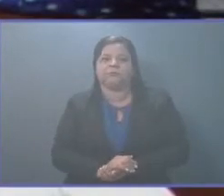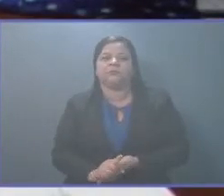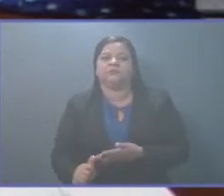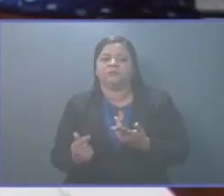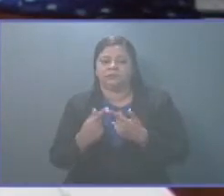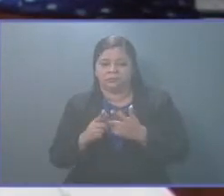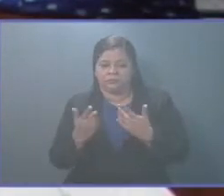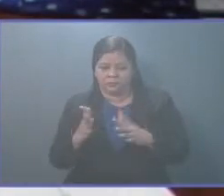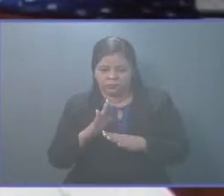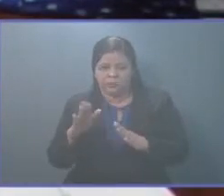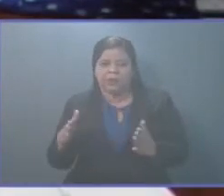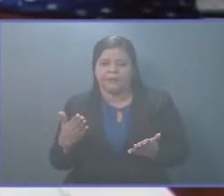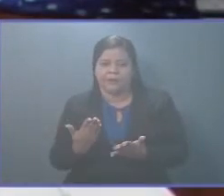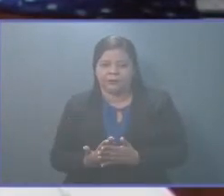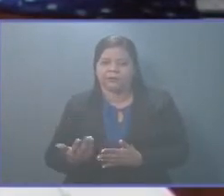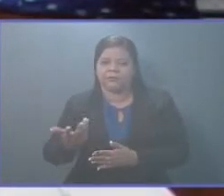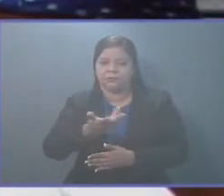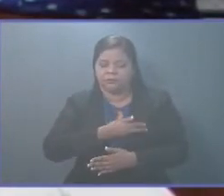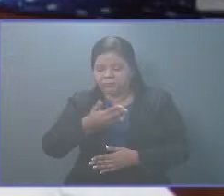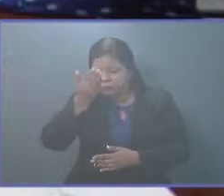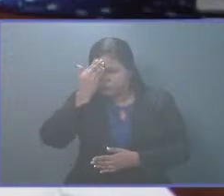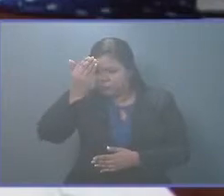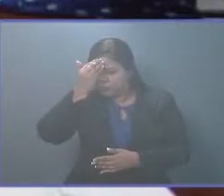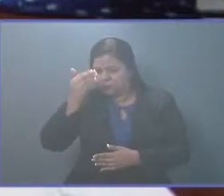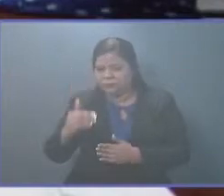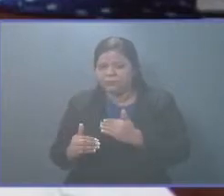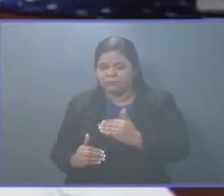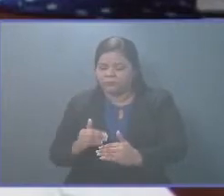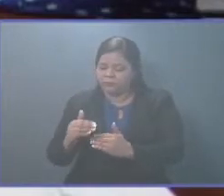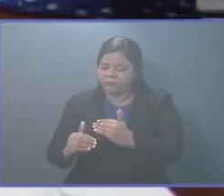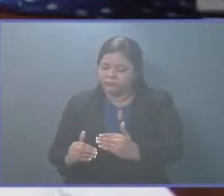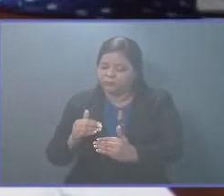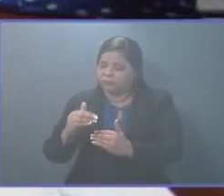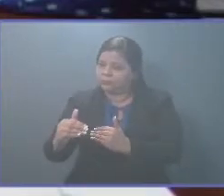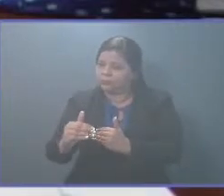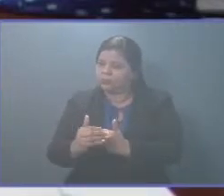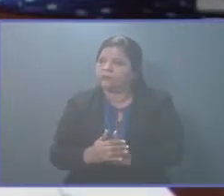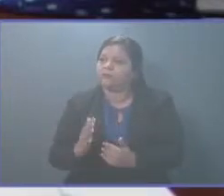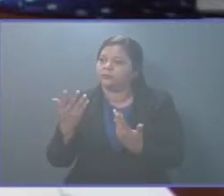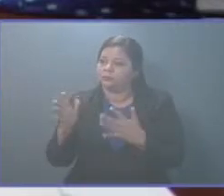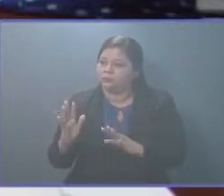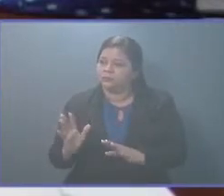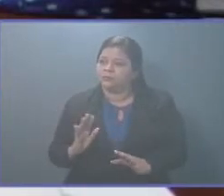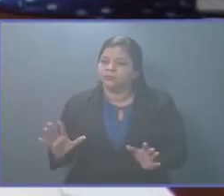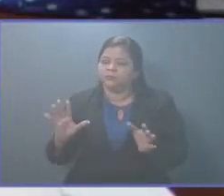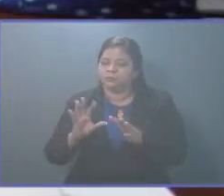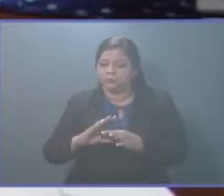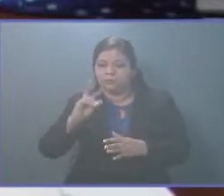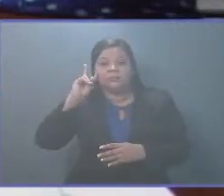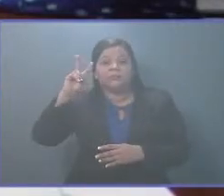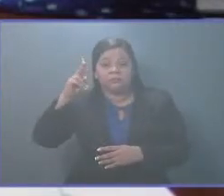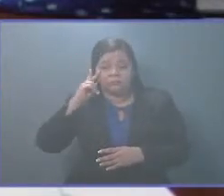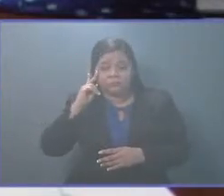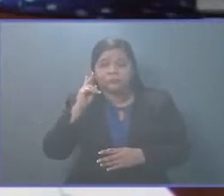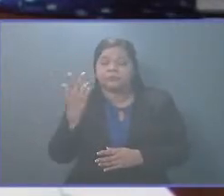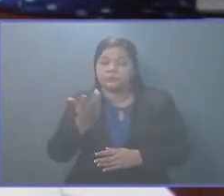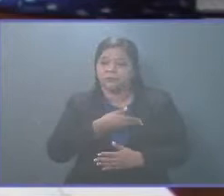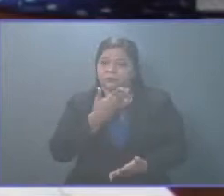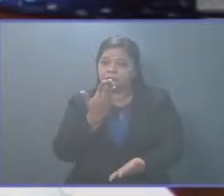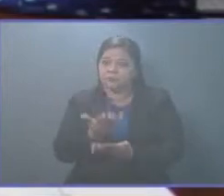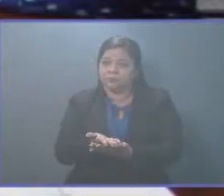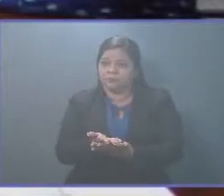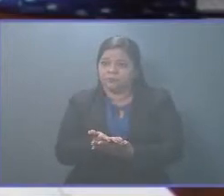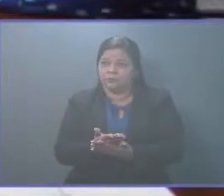Primero, el procedimiento sugerido que ustedes tienen es un simple ejemplo y no es una propuesta.